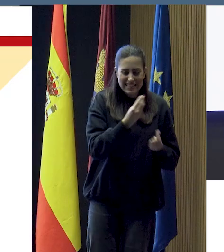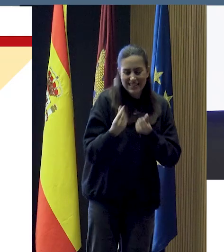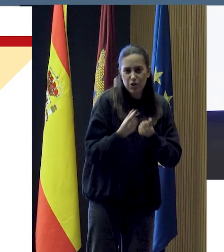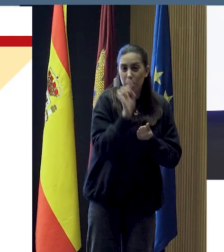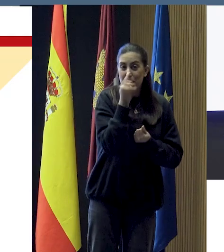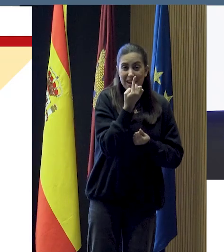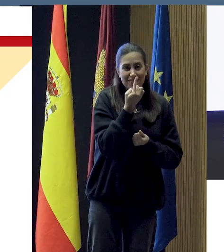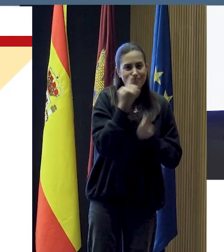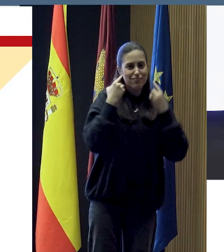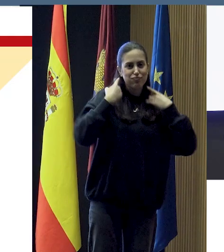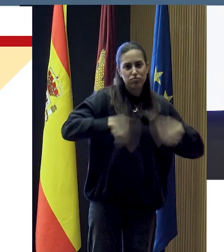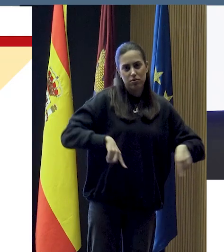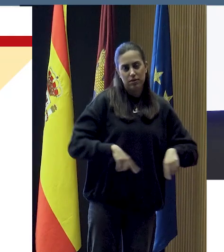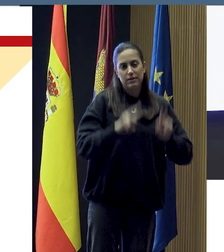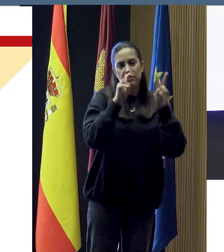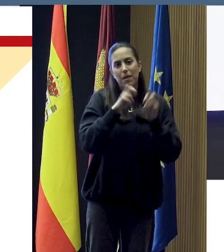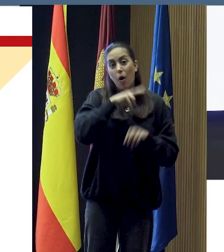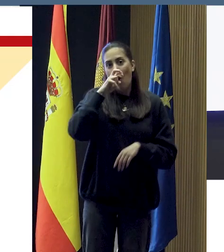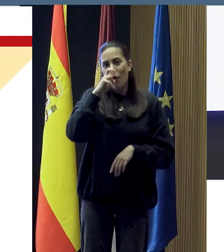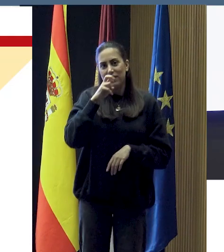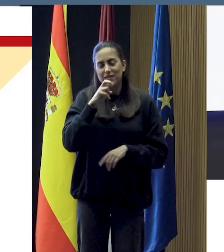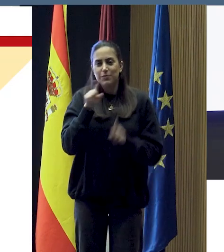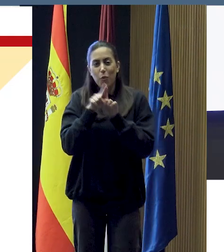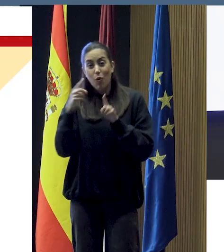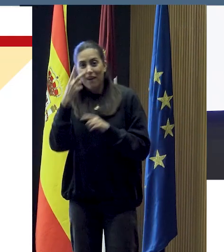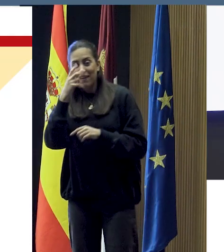pierden, el reconocimiento de los olores a través del olfato.